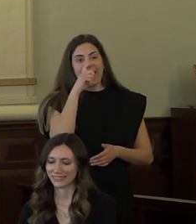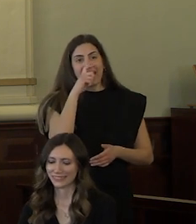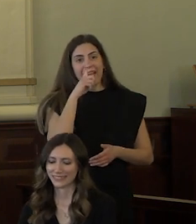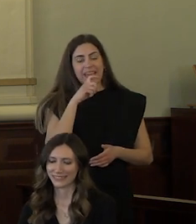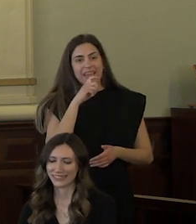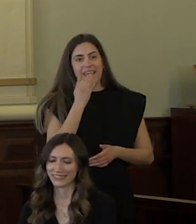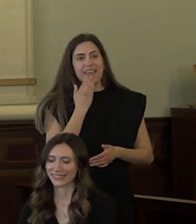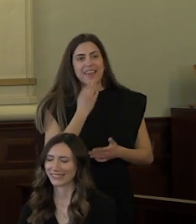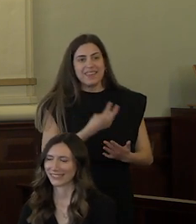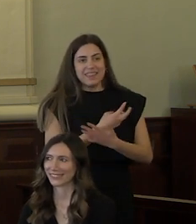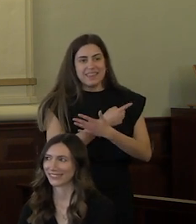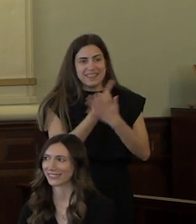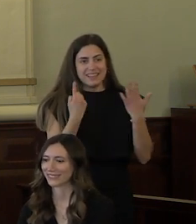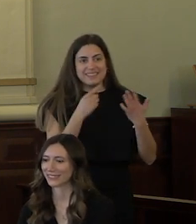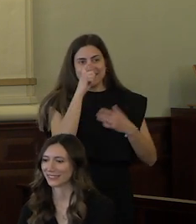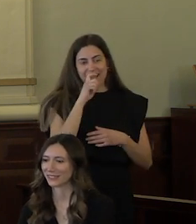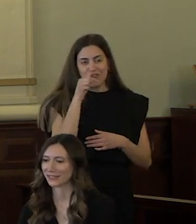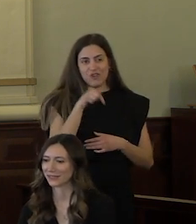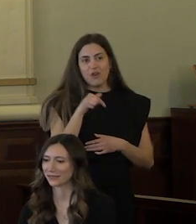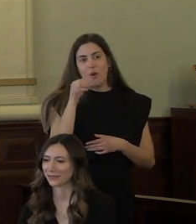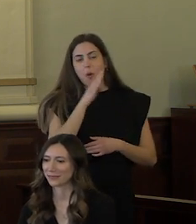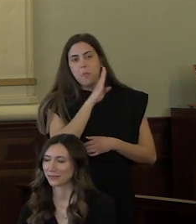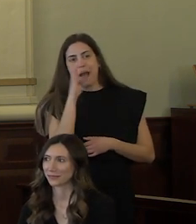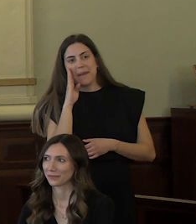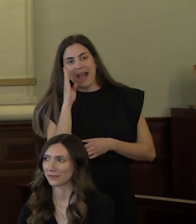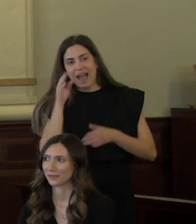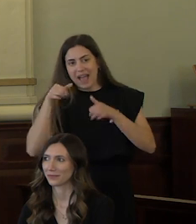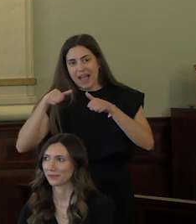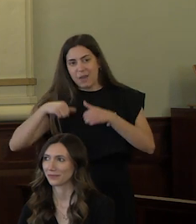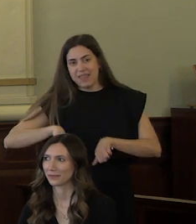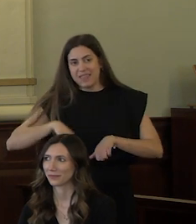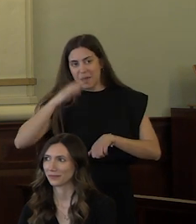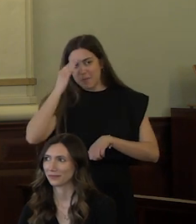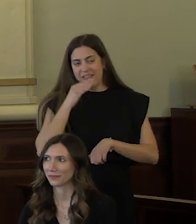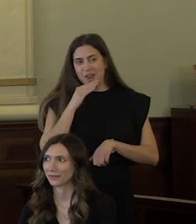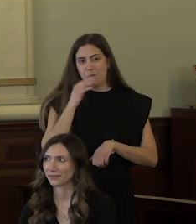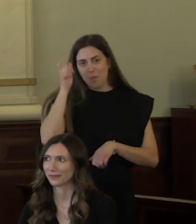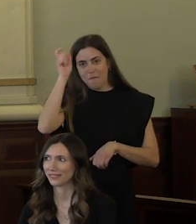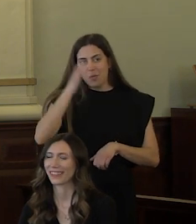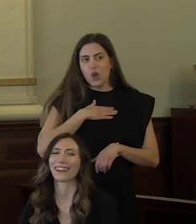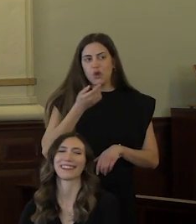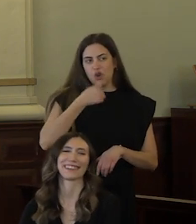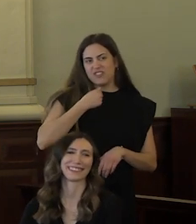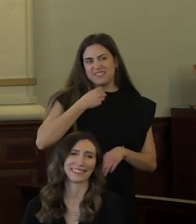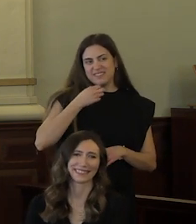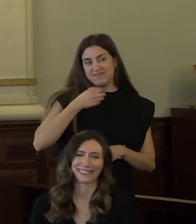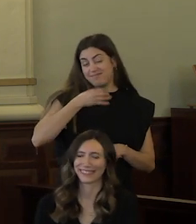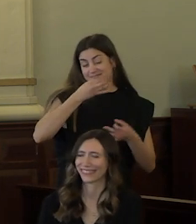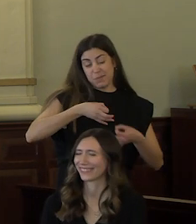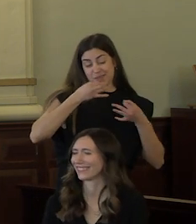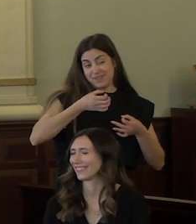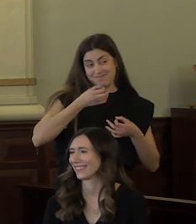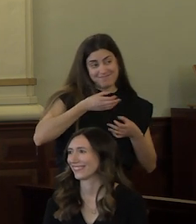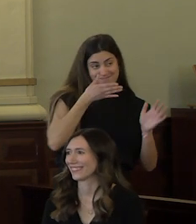Albacete, su madre era de mi pueblo, su padre de Albacete. Lo digo porque esto no lo voy a contar mucho, para que lo sepáis, ¿no? Porque llevo yo a Albacete.